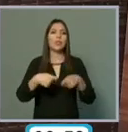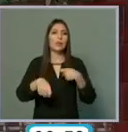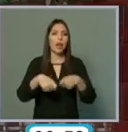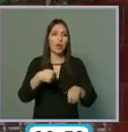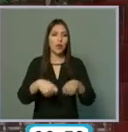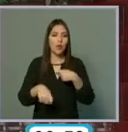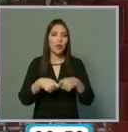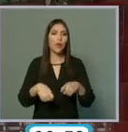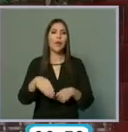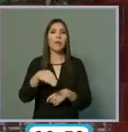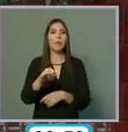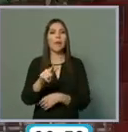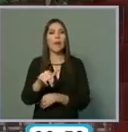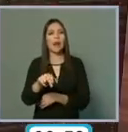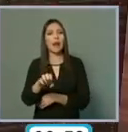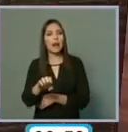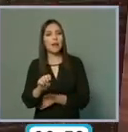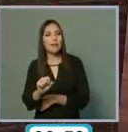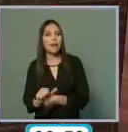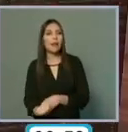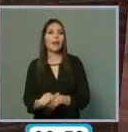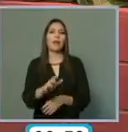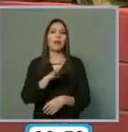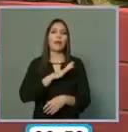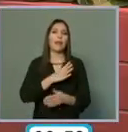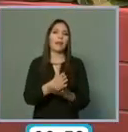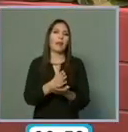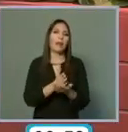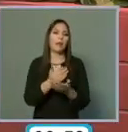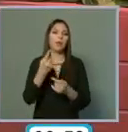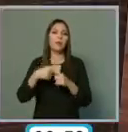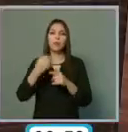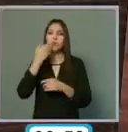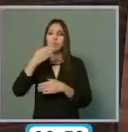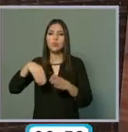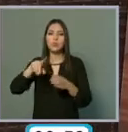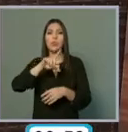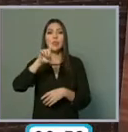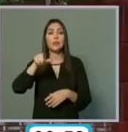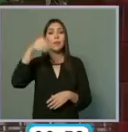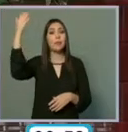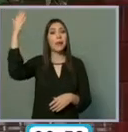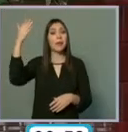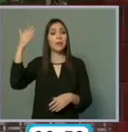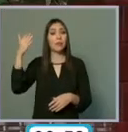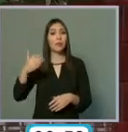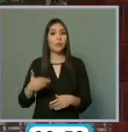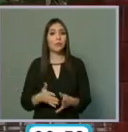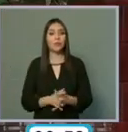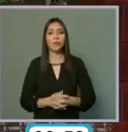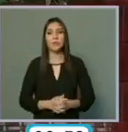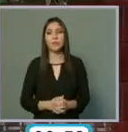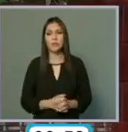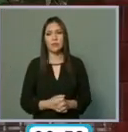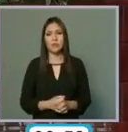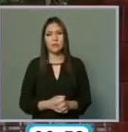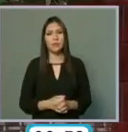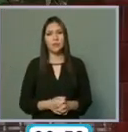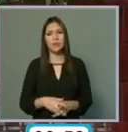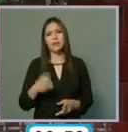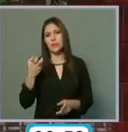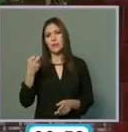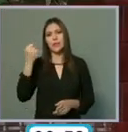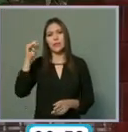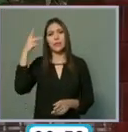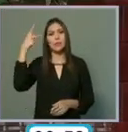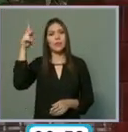chicharrón, milanesa, No, es que hay los taco tacos de de guisado, todo. ¿no? Después los de pastor, que sí vienen, es una derivación de los